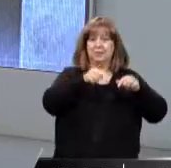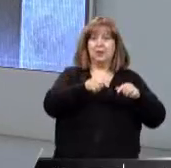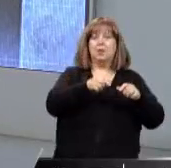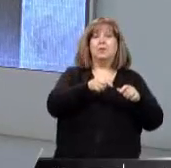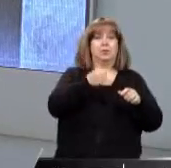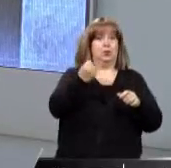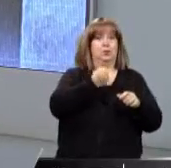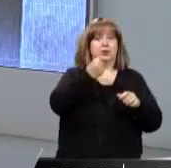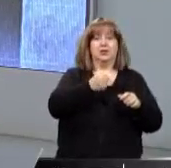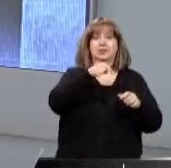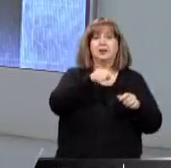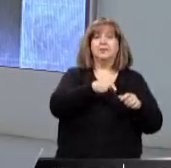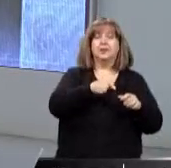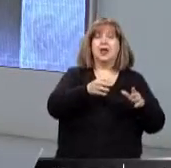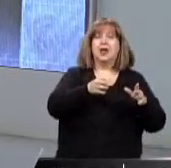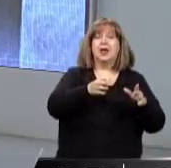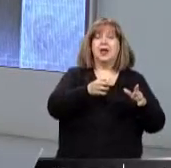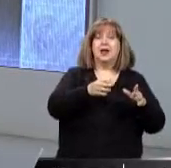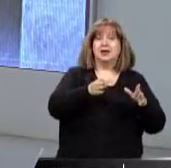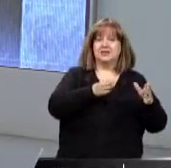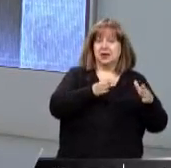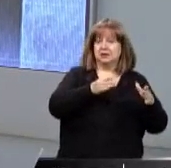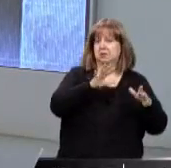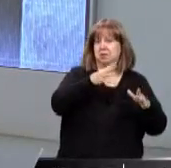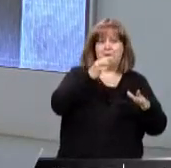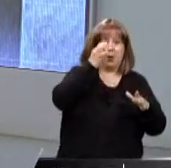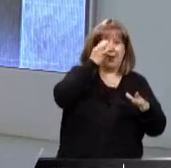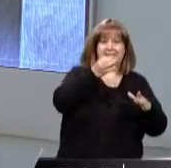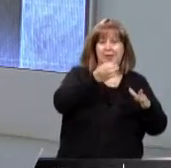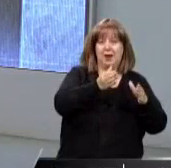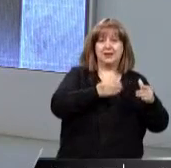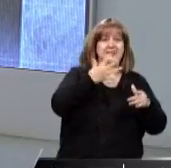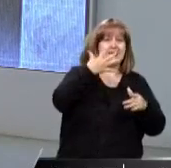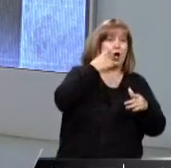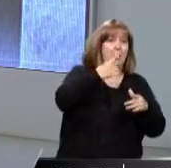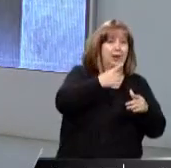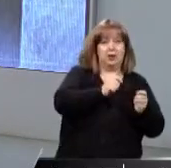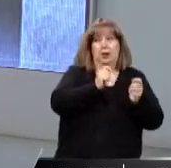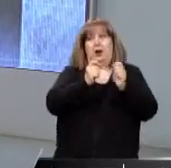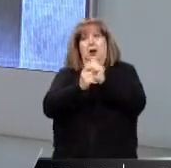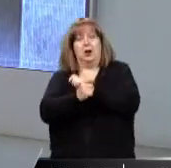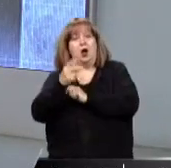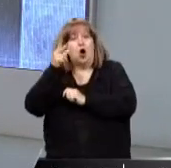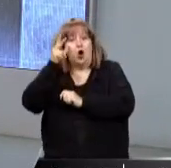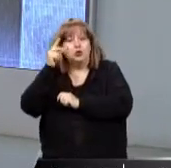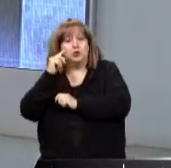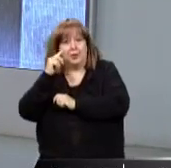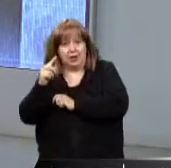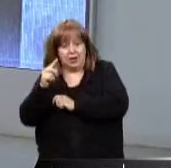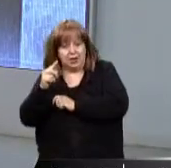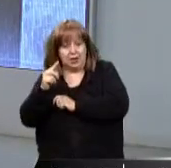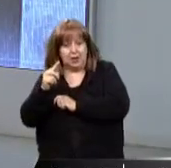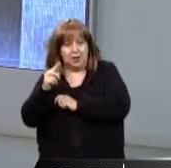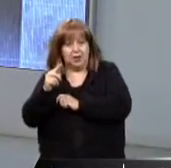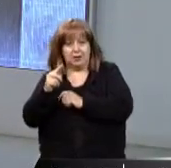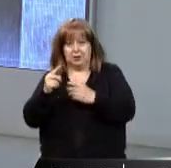para los panificados. El cajón de levadura que trae 20 paquetes de 5.000 pesos se fue a 8.000 pesos. Estamos hablando